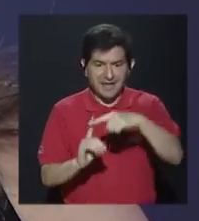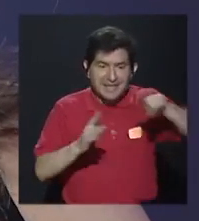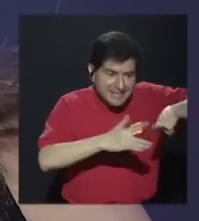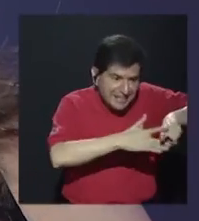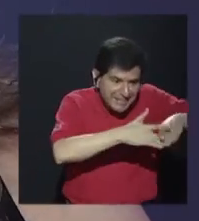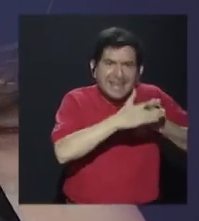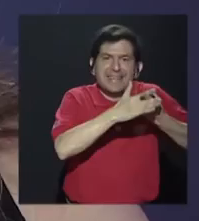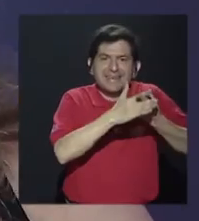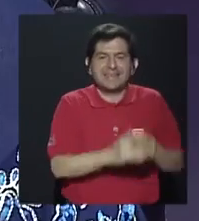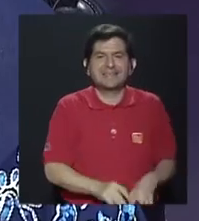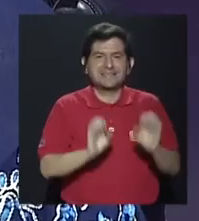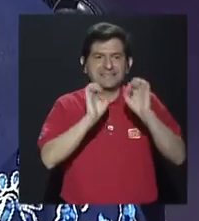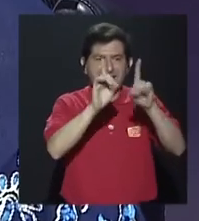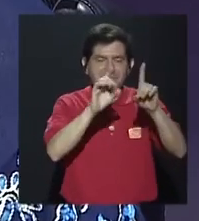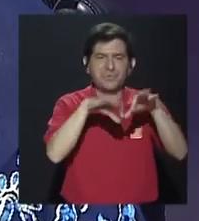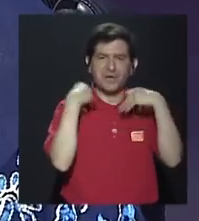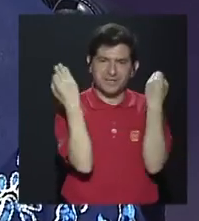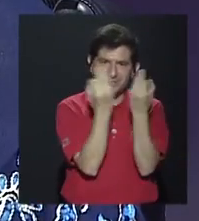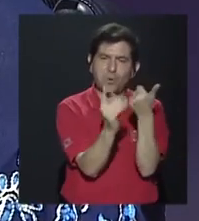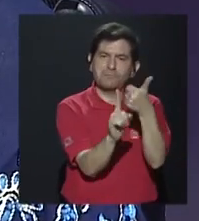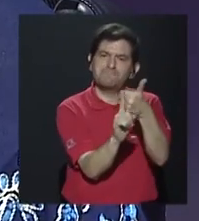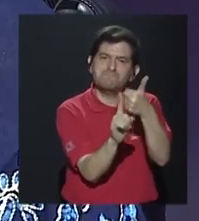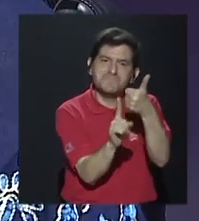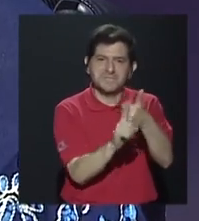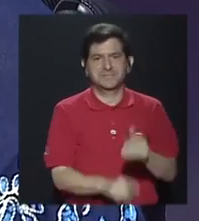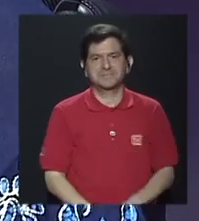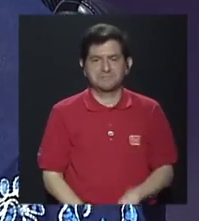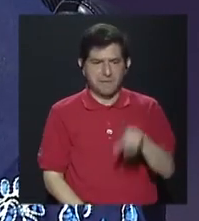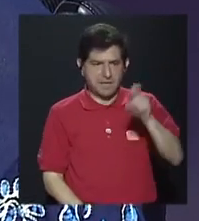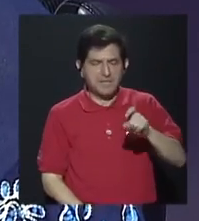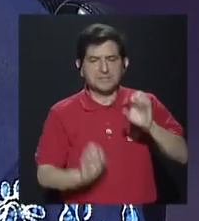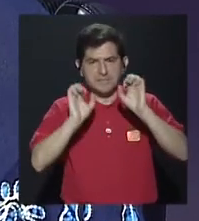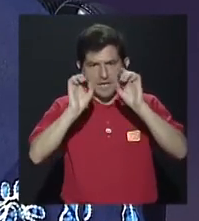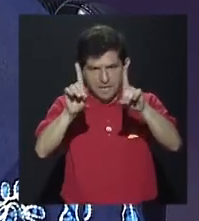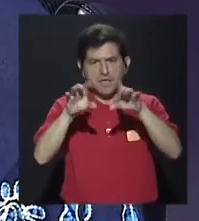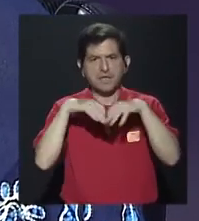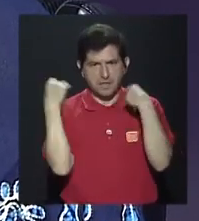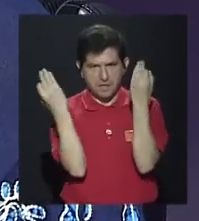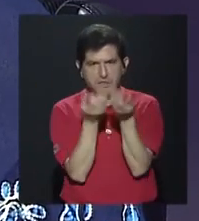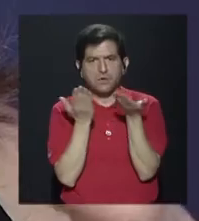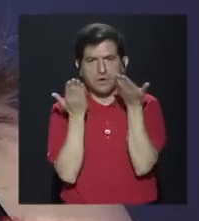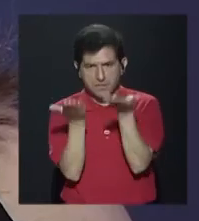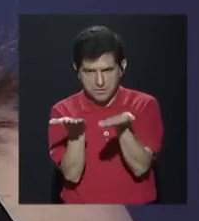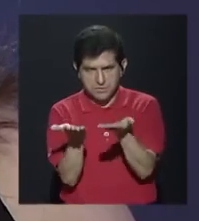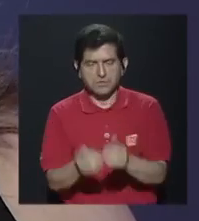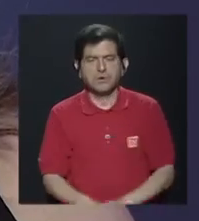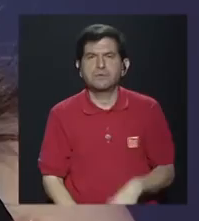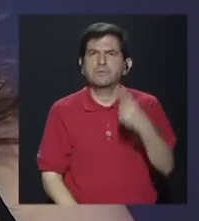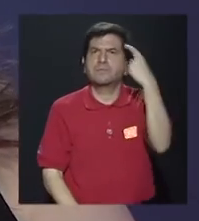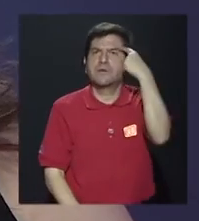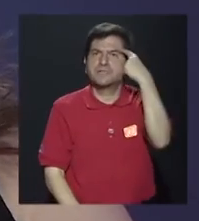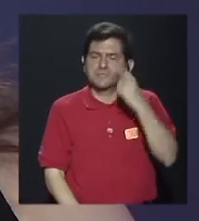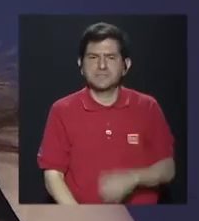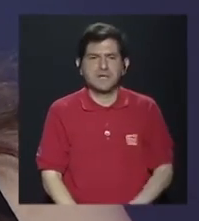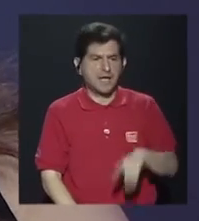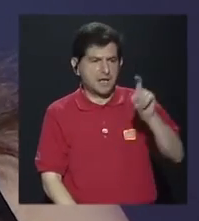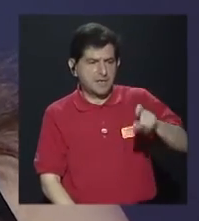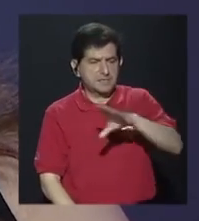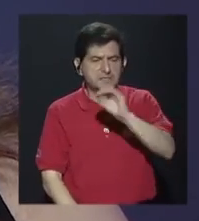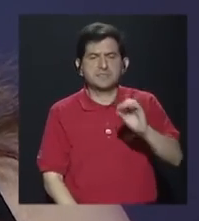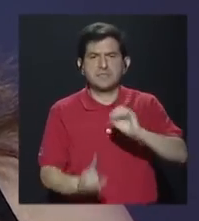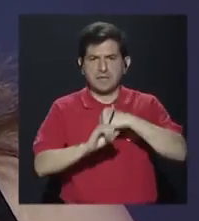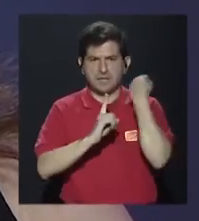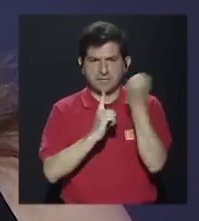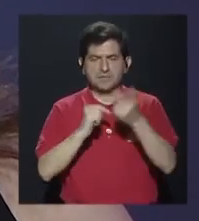que es la educación que le da a su familia. Debemos educar a la familia de acuerdo a las necesidades o a la condición de la persona